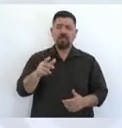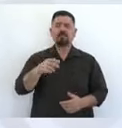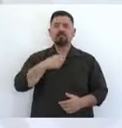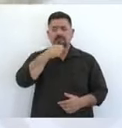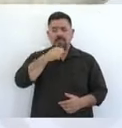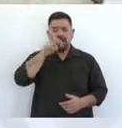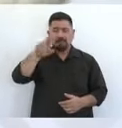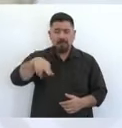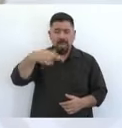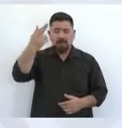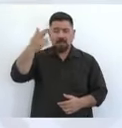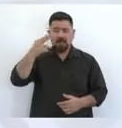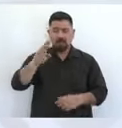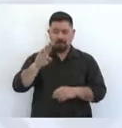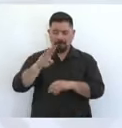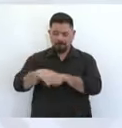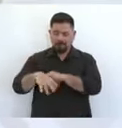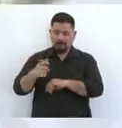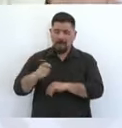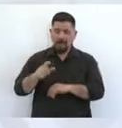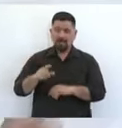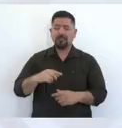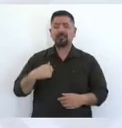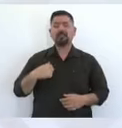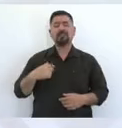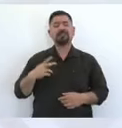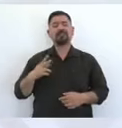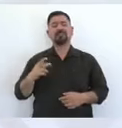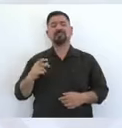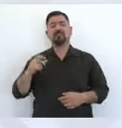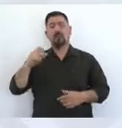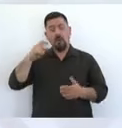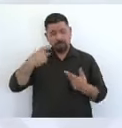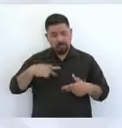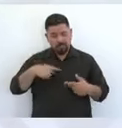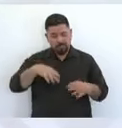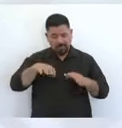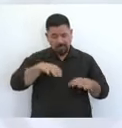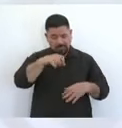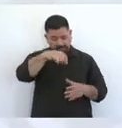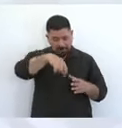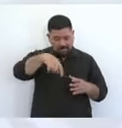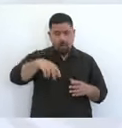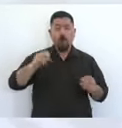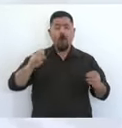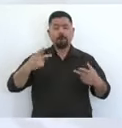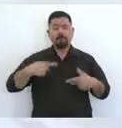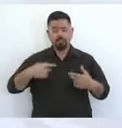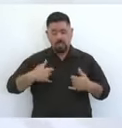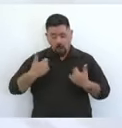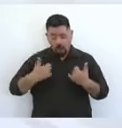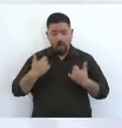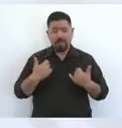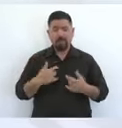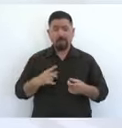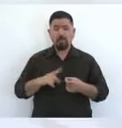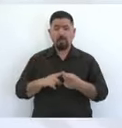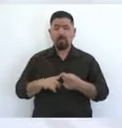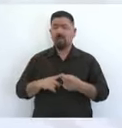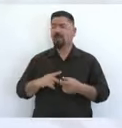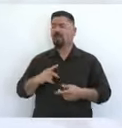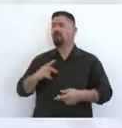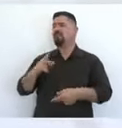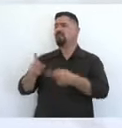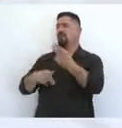mayor, el que recibe una beca, el mismo sembrador o el joven, hasta donde hay